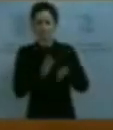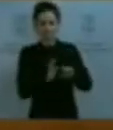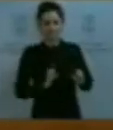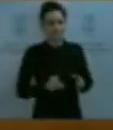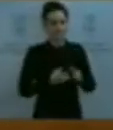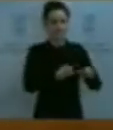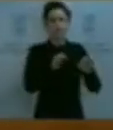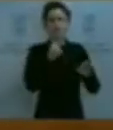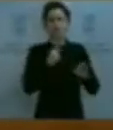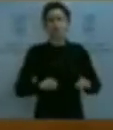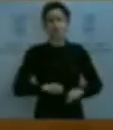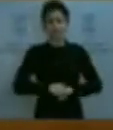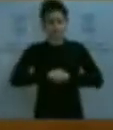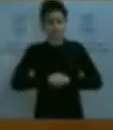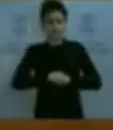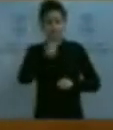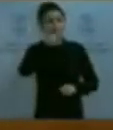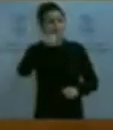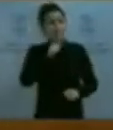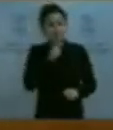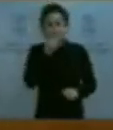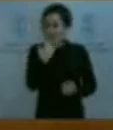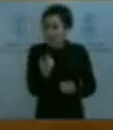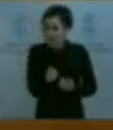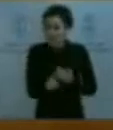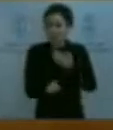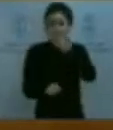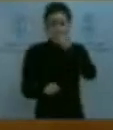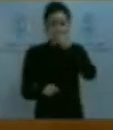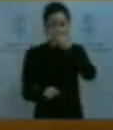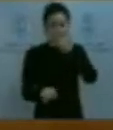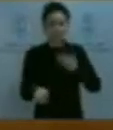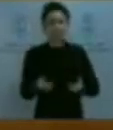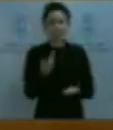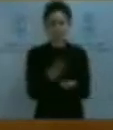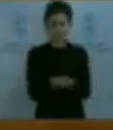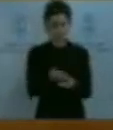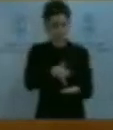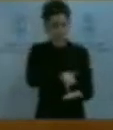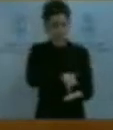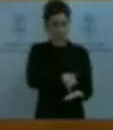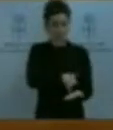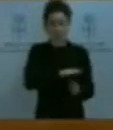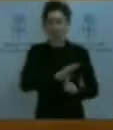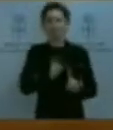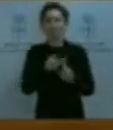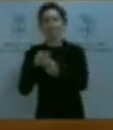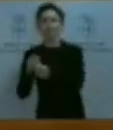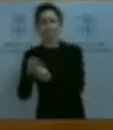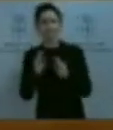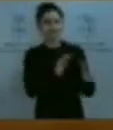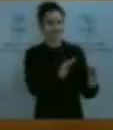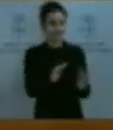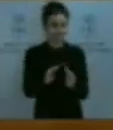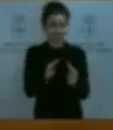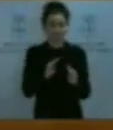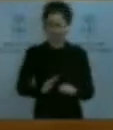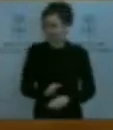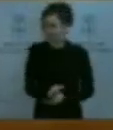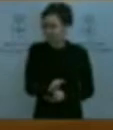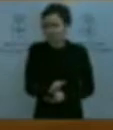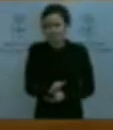tantas debilidades su argumento que se coge por cualquier sitio. Él decía que la financiación era insuficiente. Bueno, parece un poco